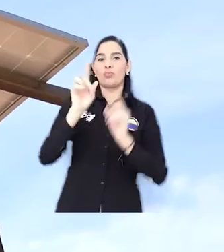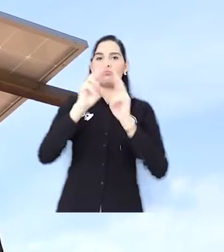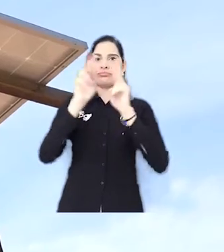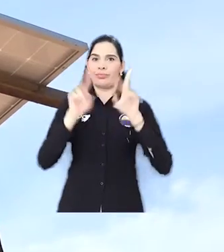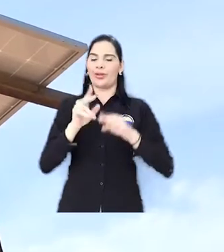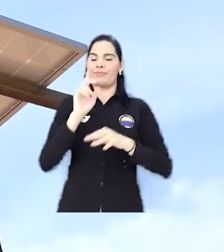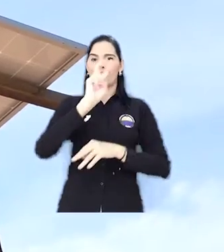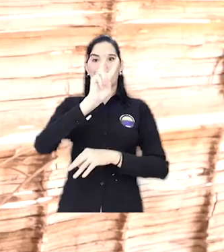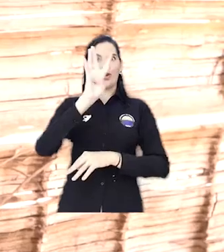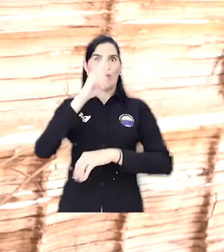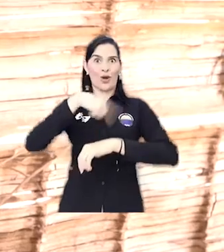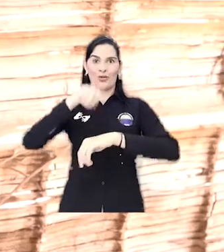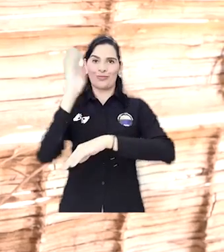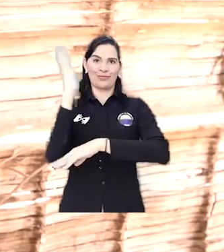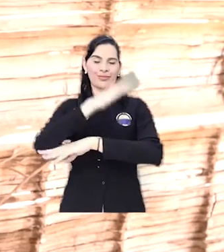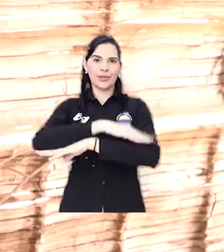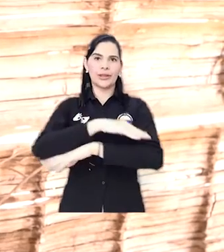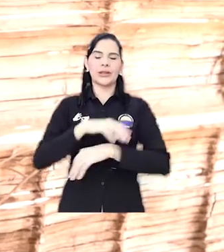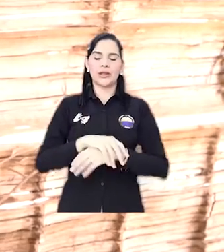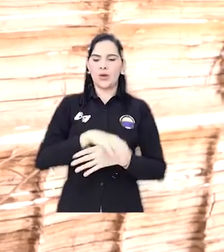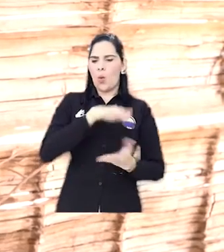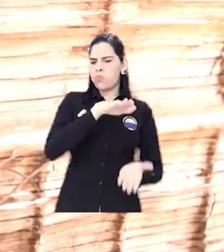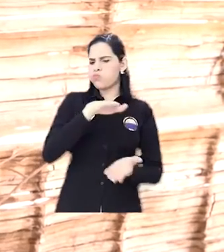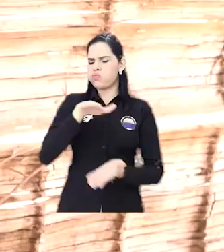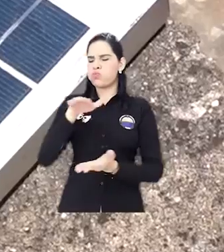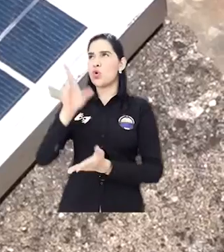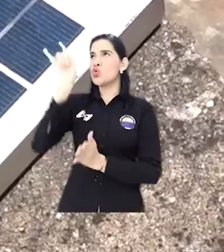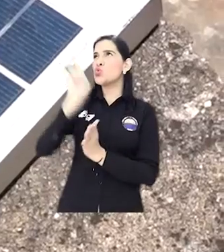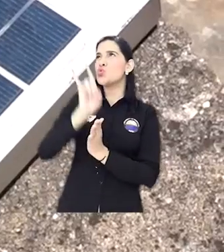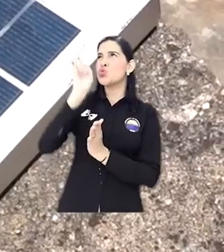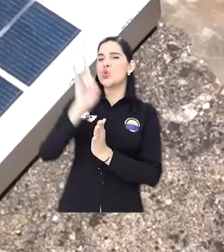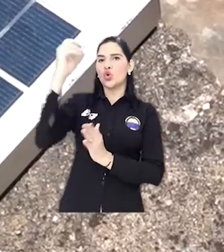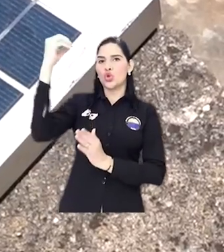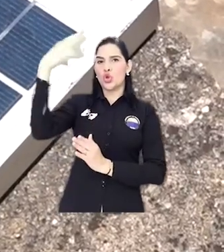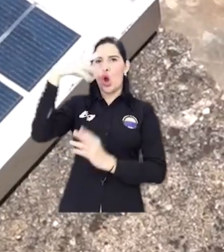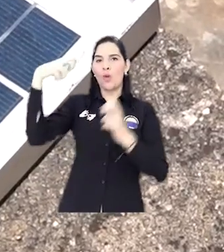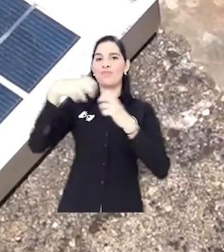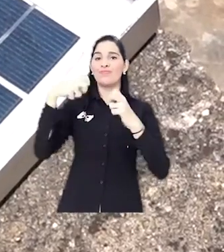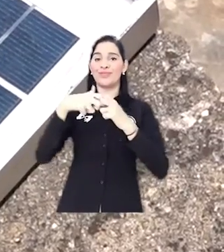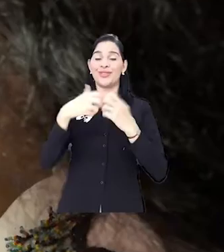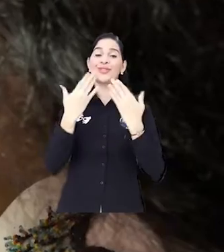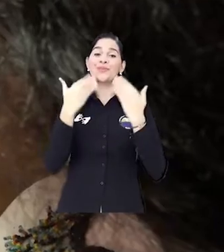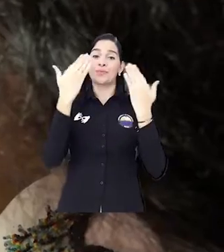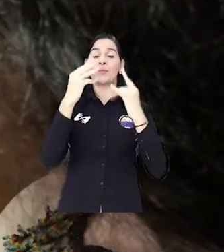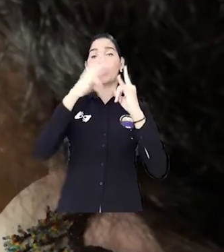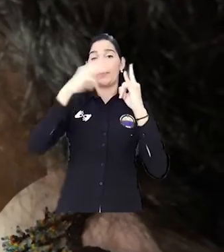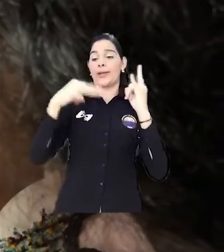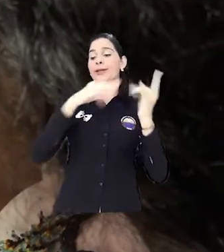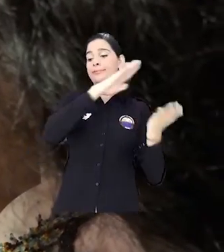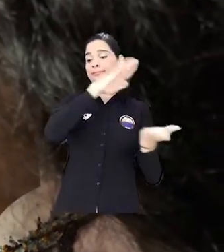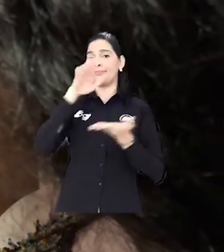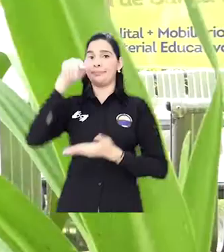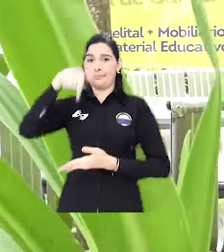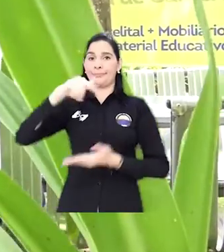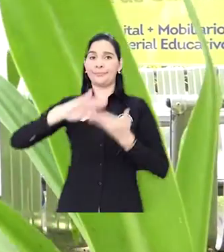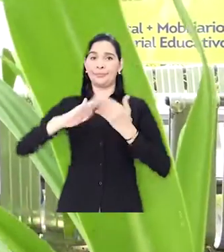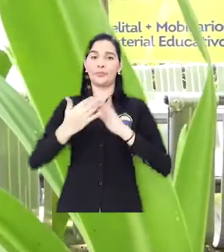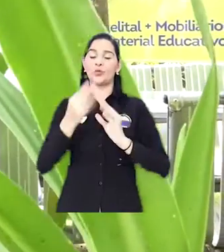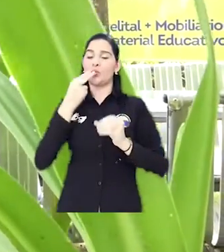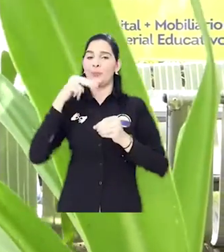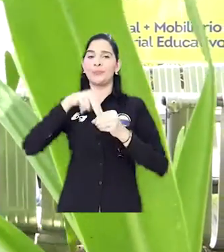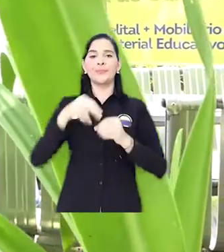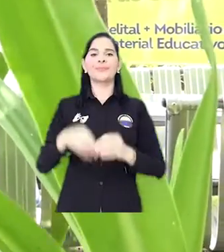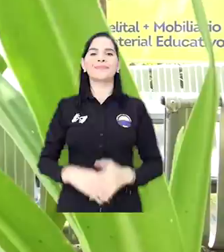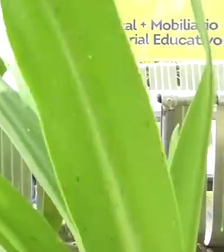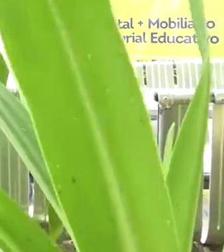24 horas y un inversor de esto costa esta solución de energía solar que está permitiendo traer la Universidad Magdalena a esta